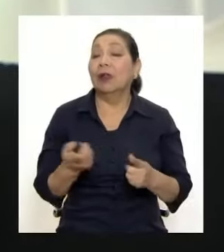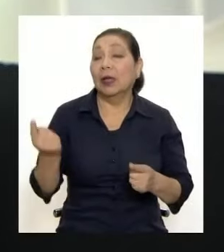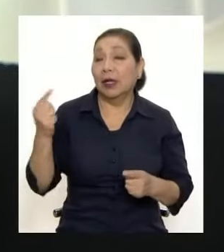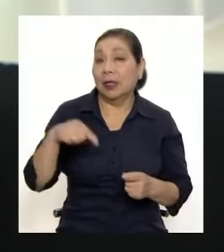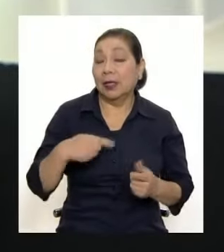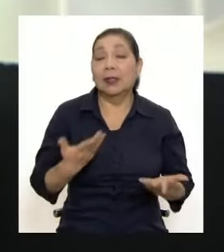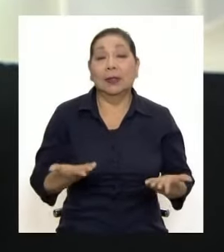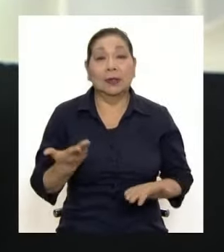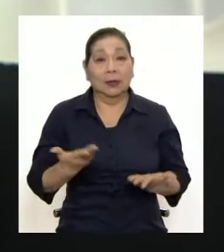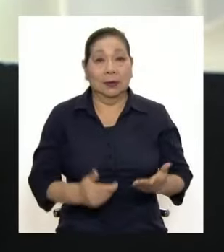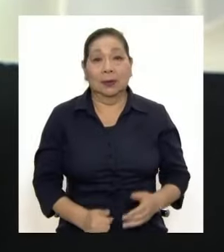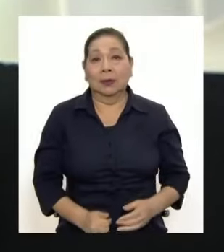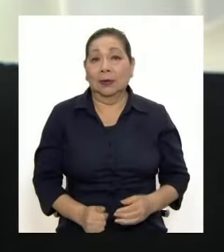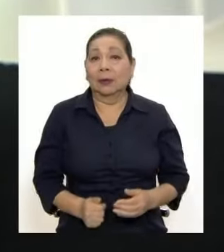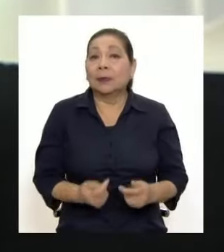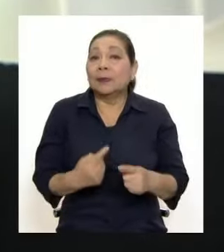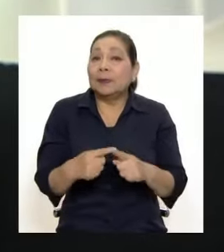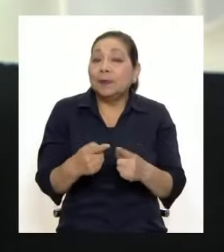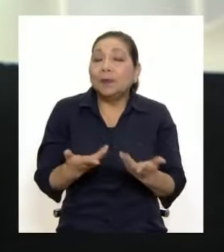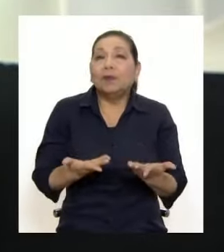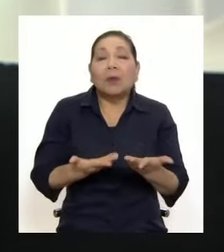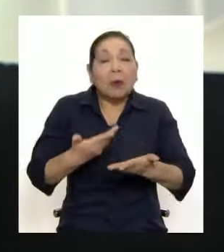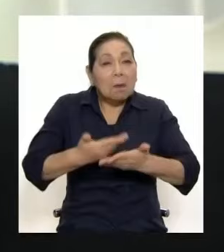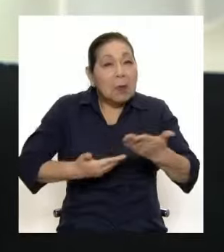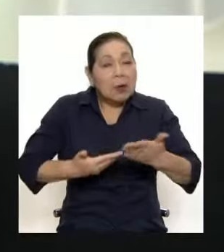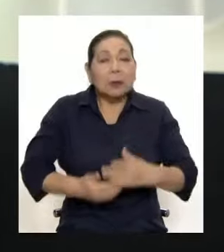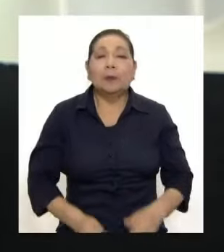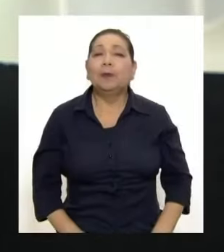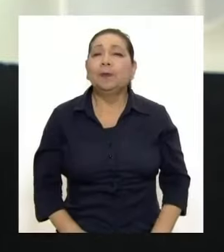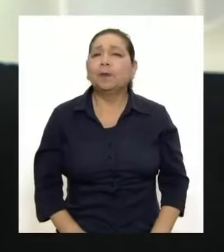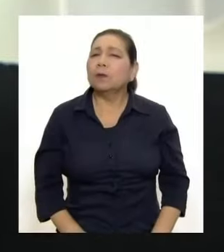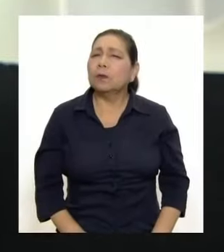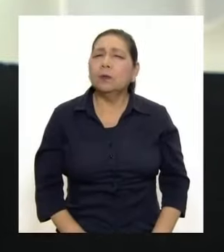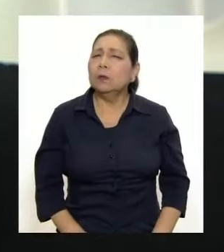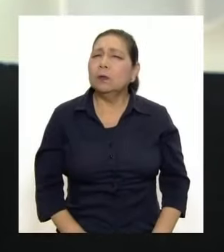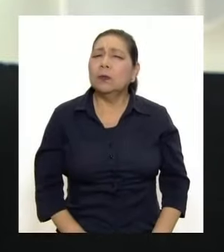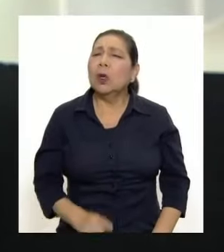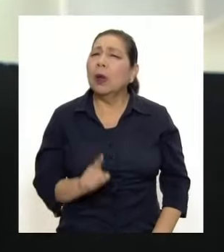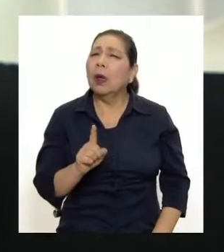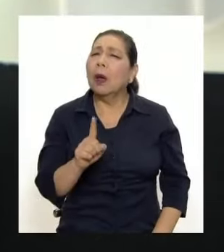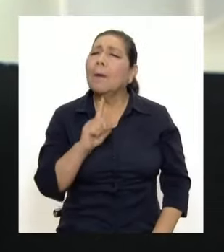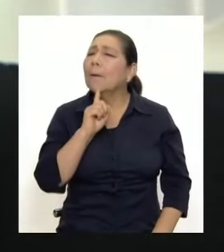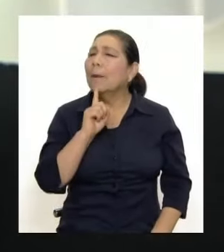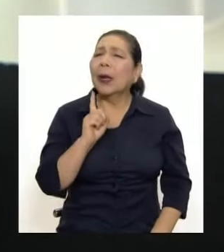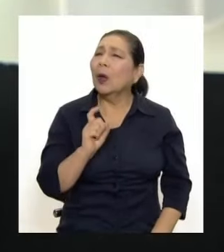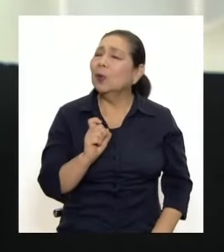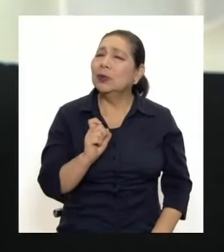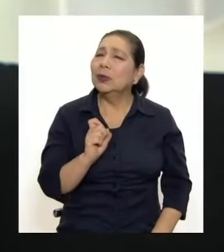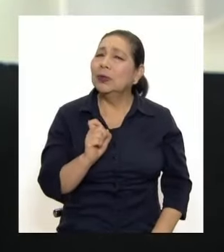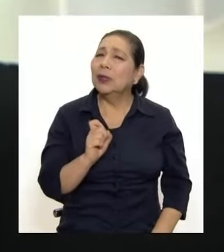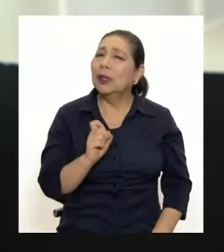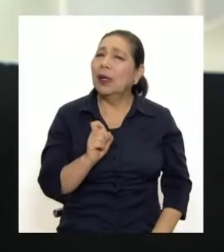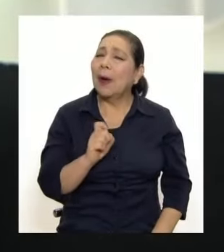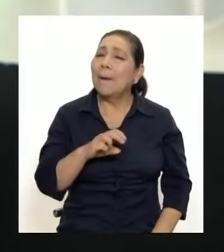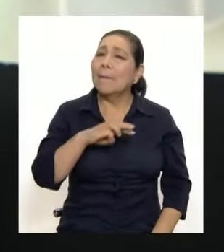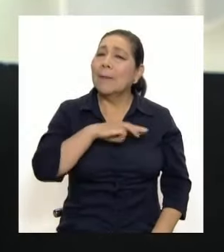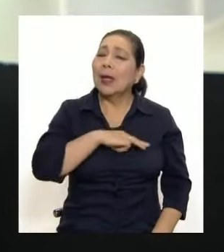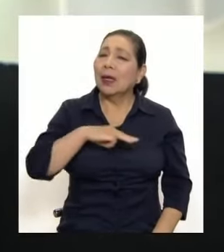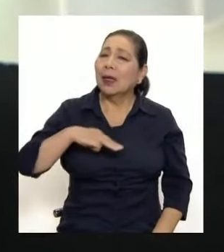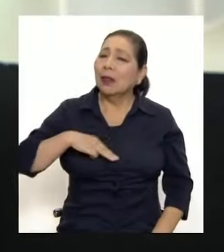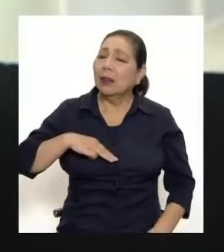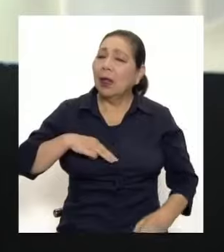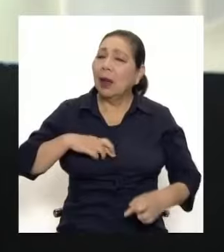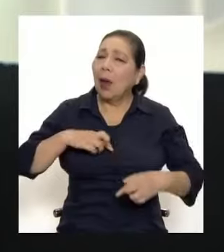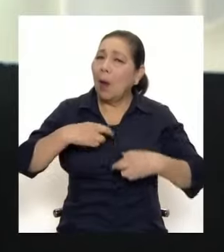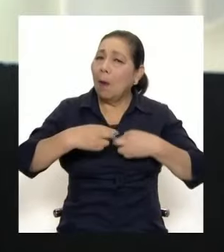llegan no a través de la a través de la importación e eh Señora Mónica consultarle también desde el Ministerio de la producción si bien